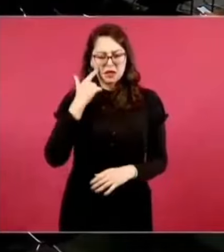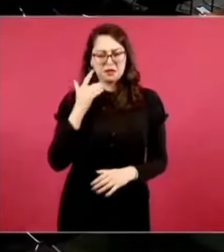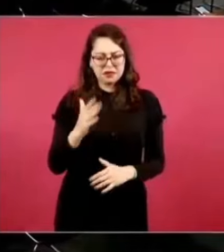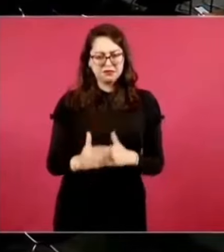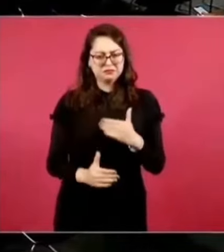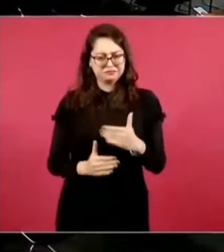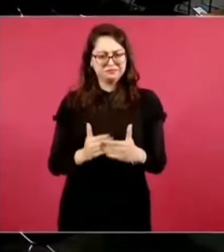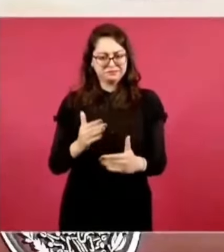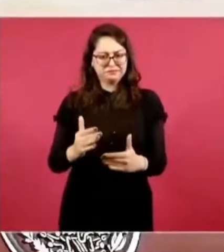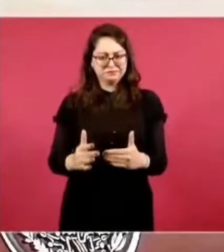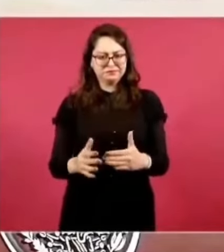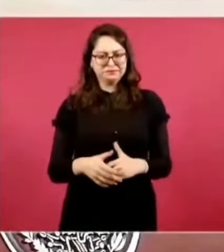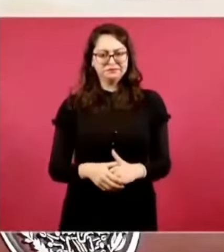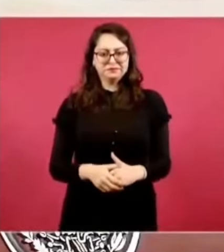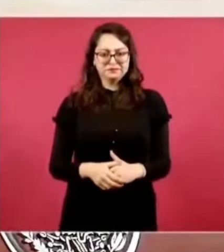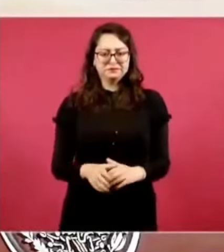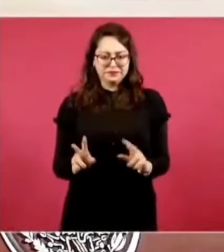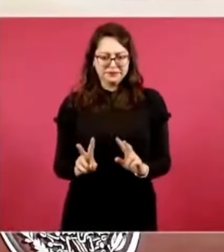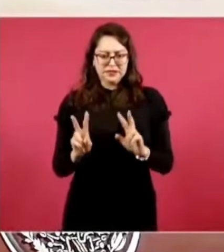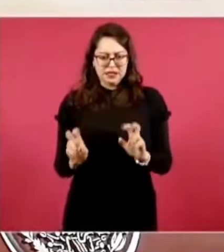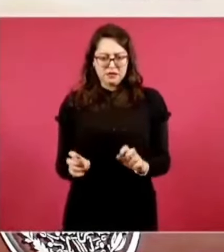Entonces, vamos a debatir esto.